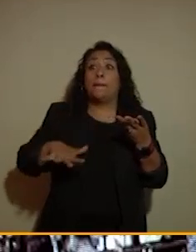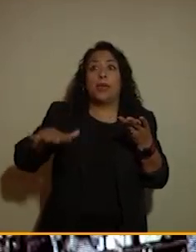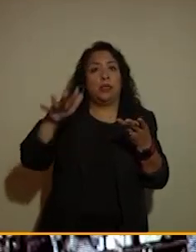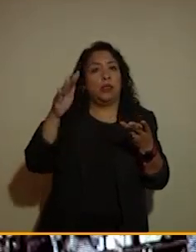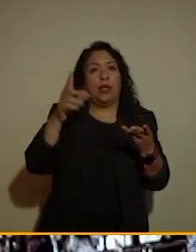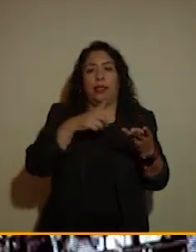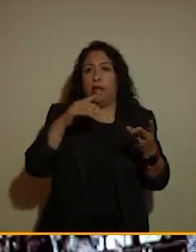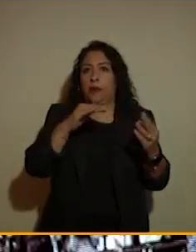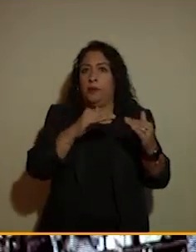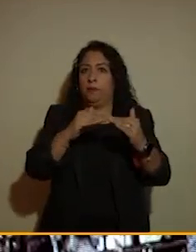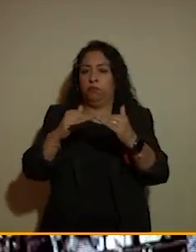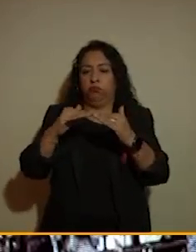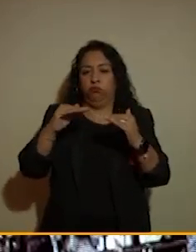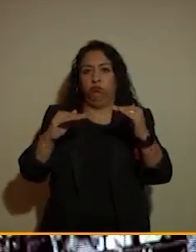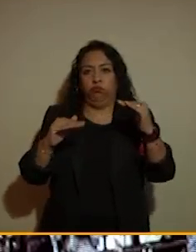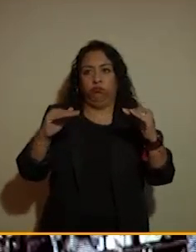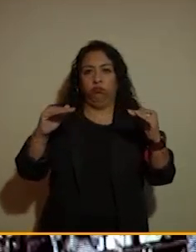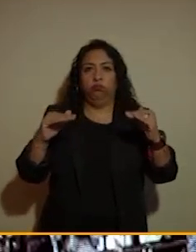¿no?